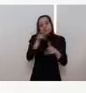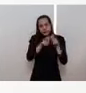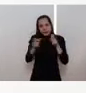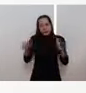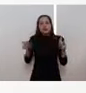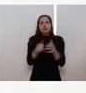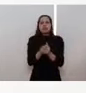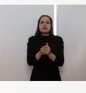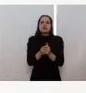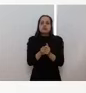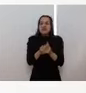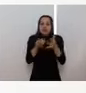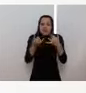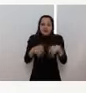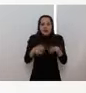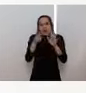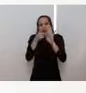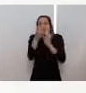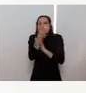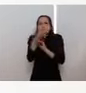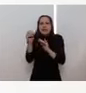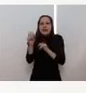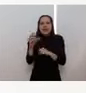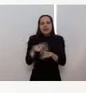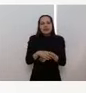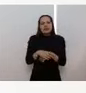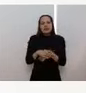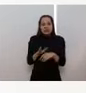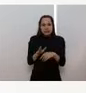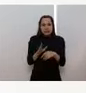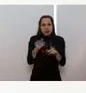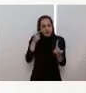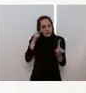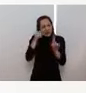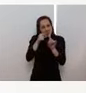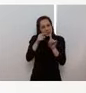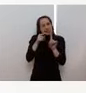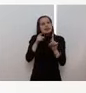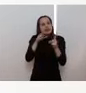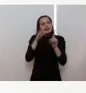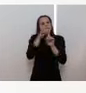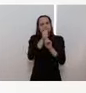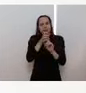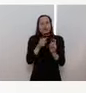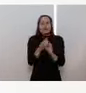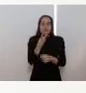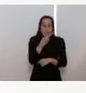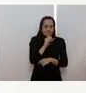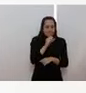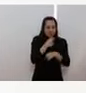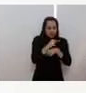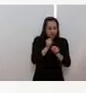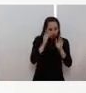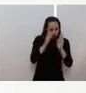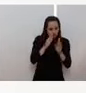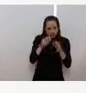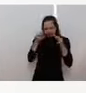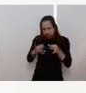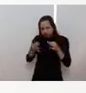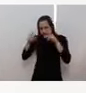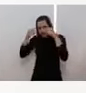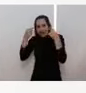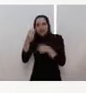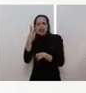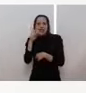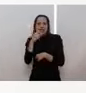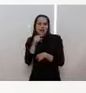cerramos el 2020 con 20 minutos por debajo de la meta que es que es de 30 minutos en los servicios de apoyo